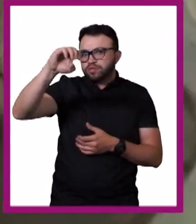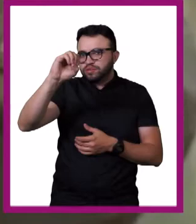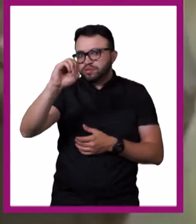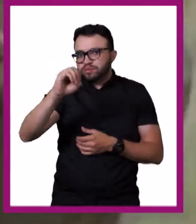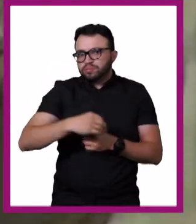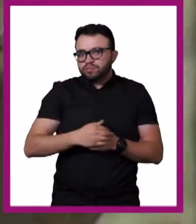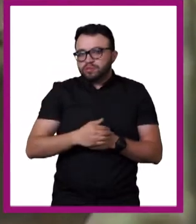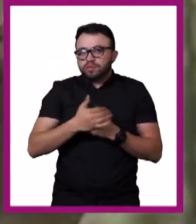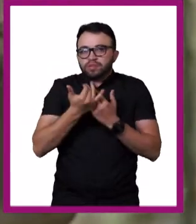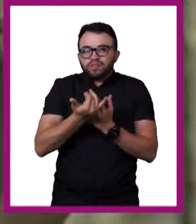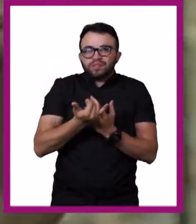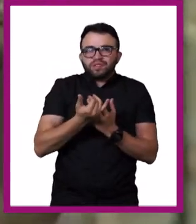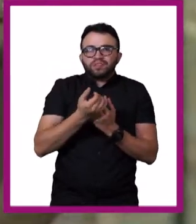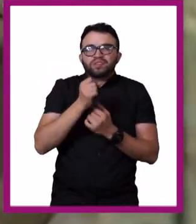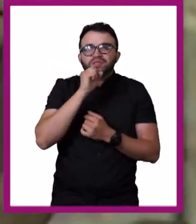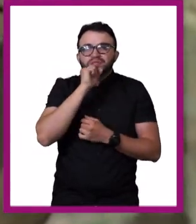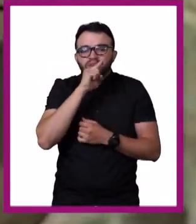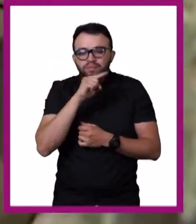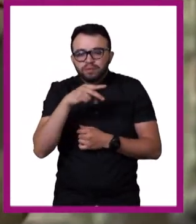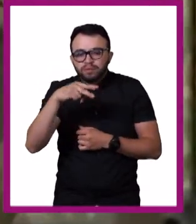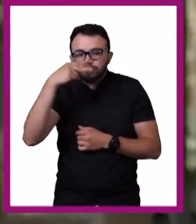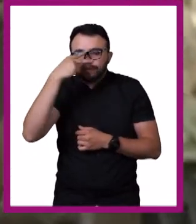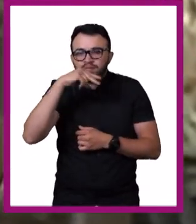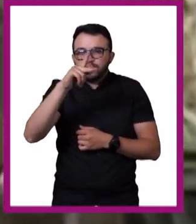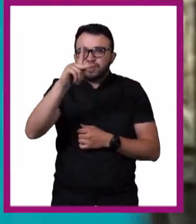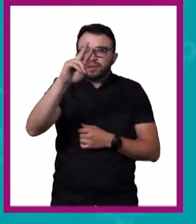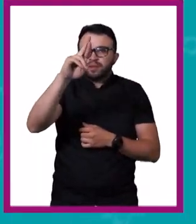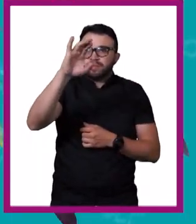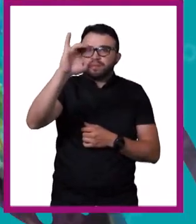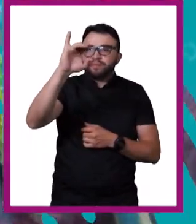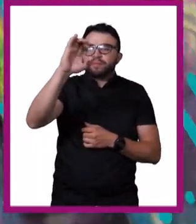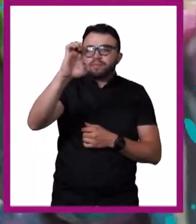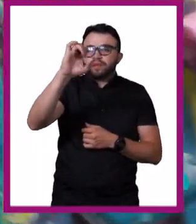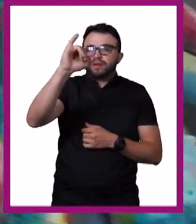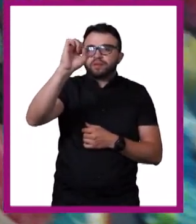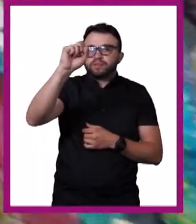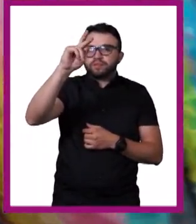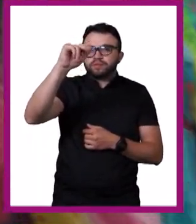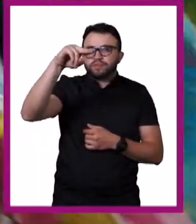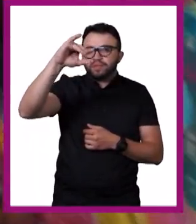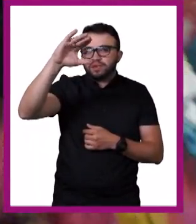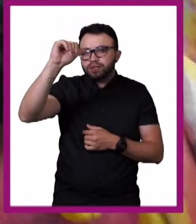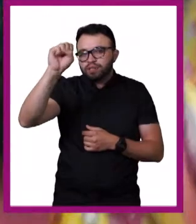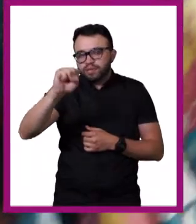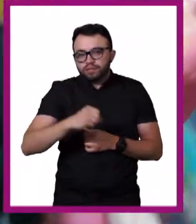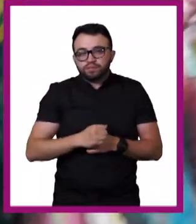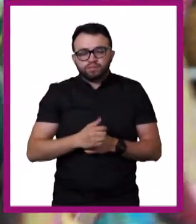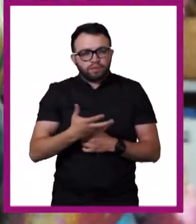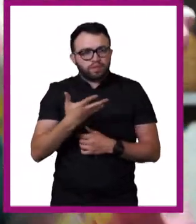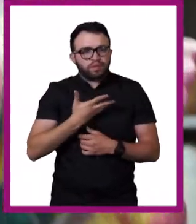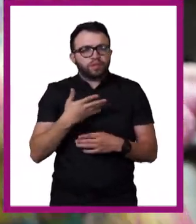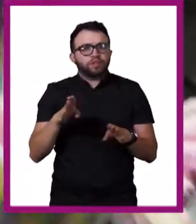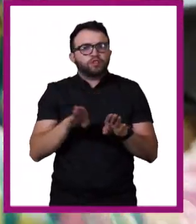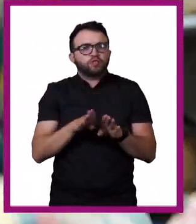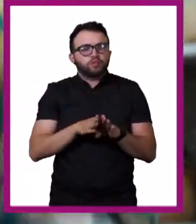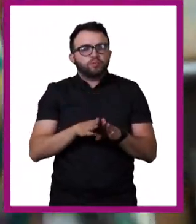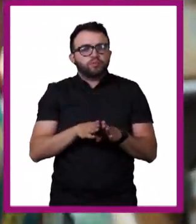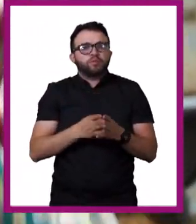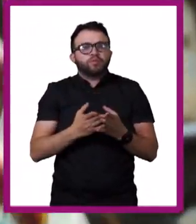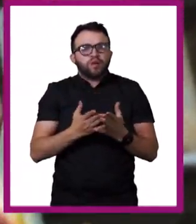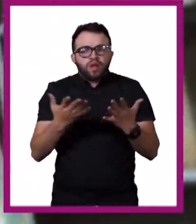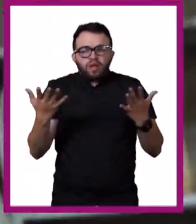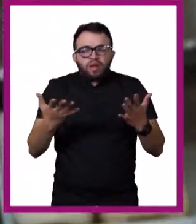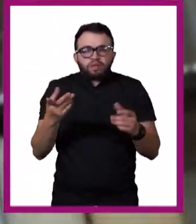y las deidades prehispánicas. ¿Y tienes una rutina fija? Sí,